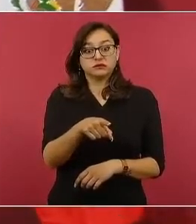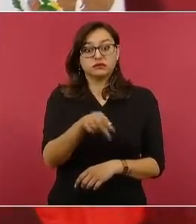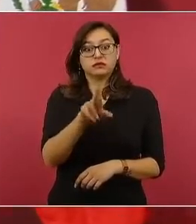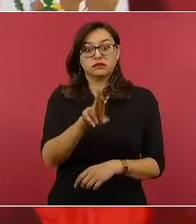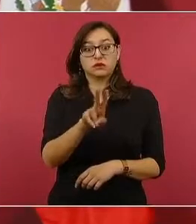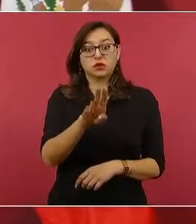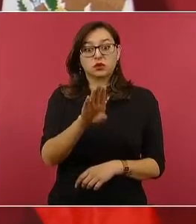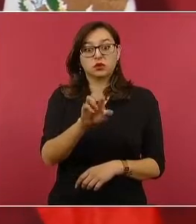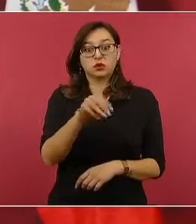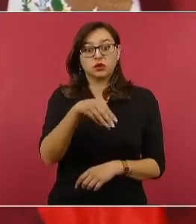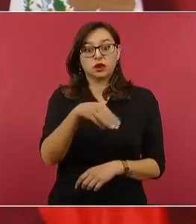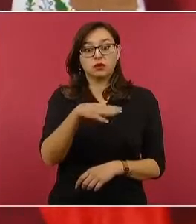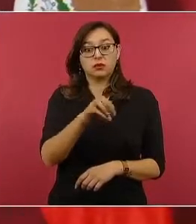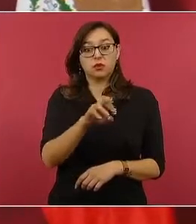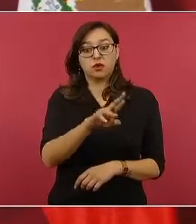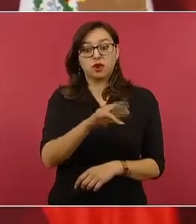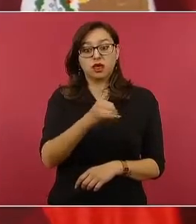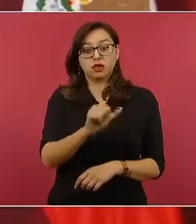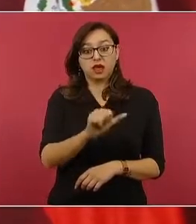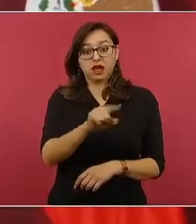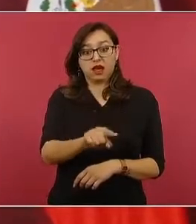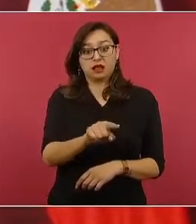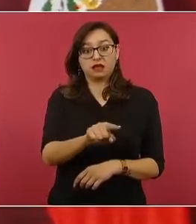Rubén Moreira.